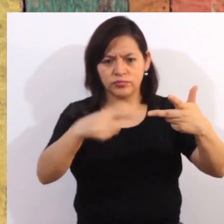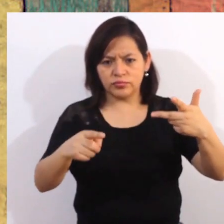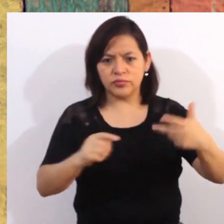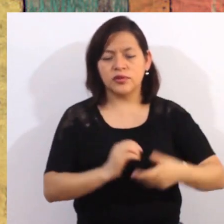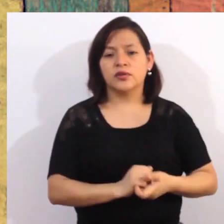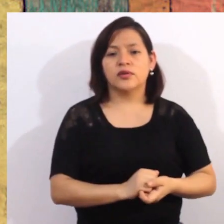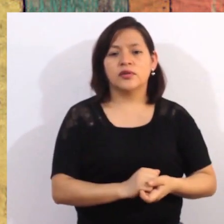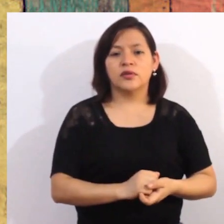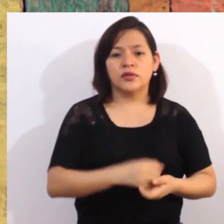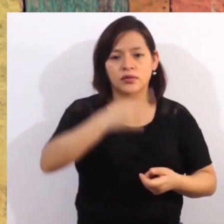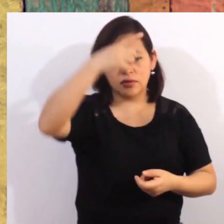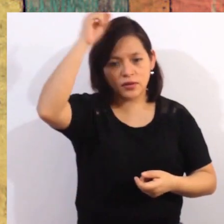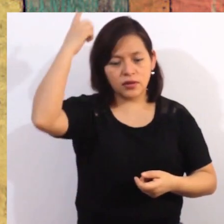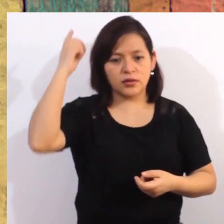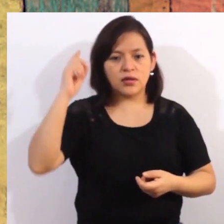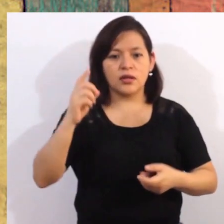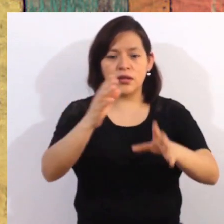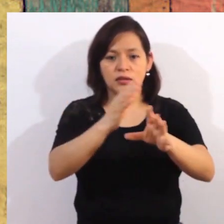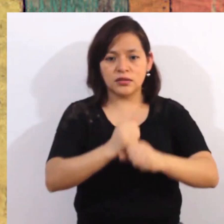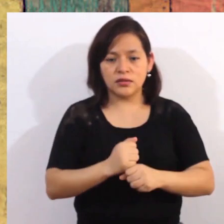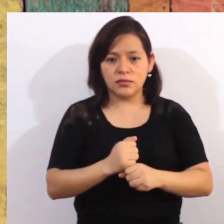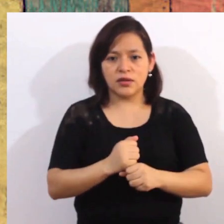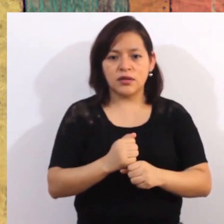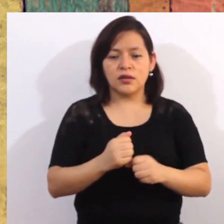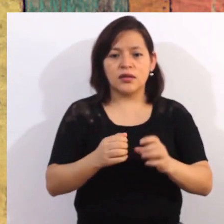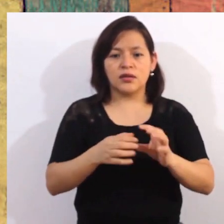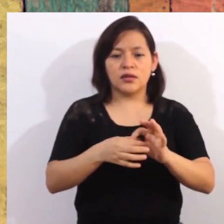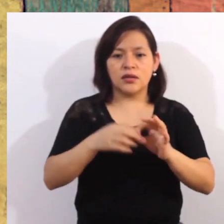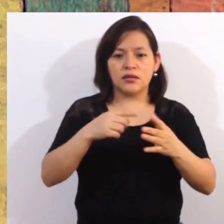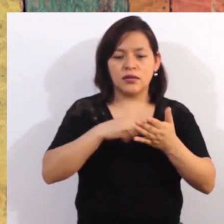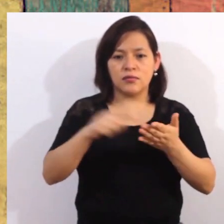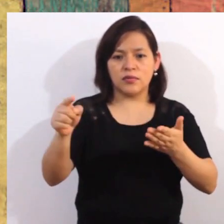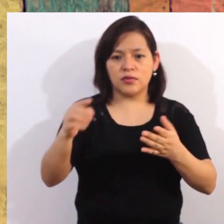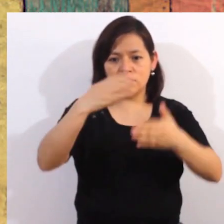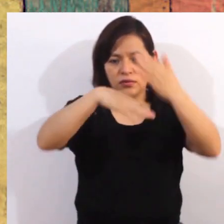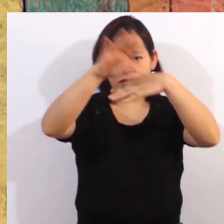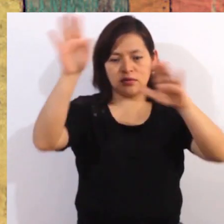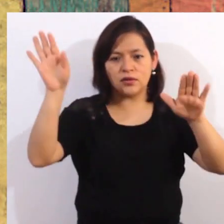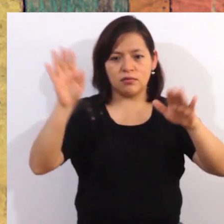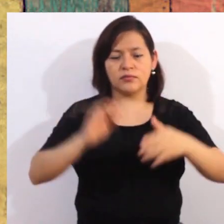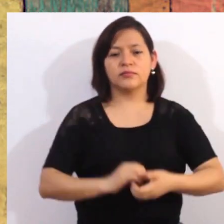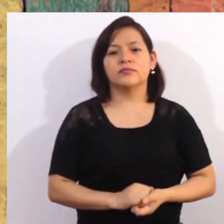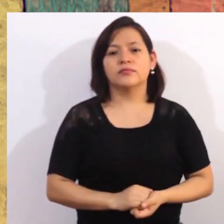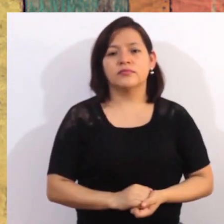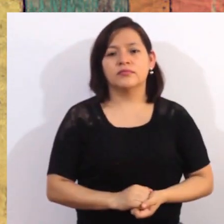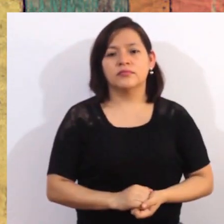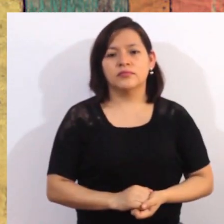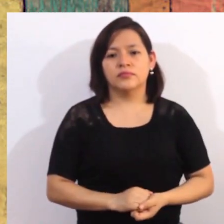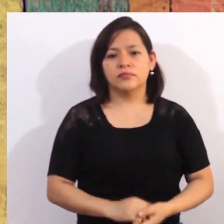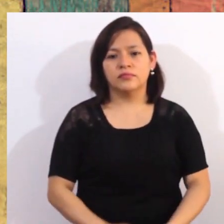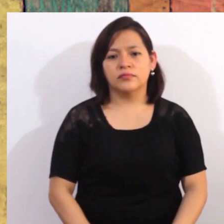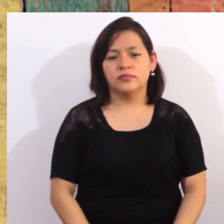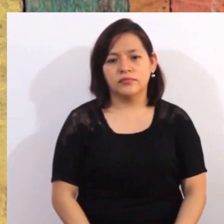Daniel recibe de parte del enviado del cielo, vendrán estos reyes, y se les enmarca